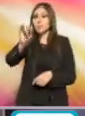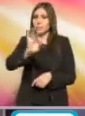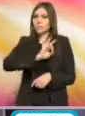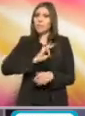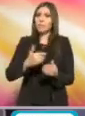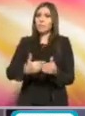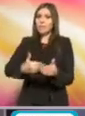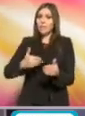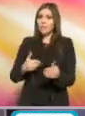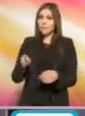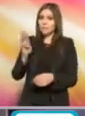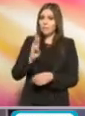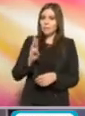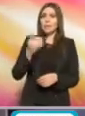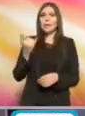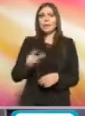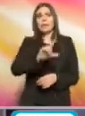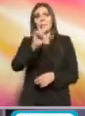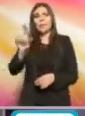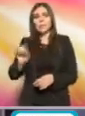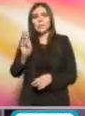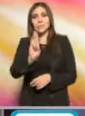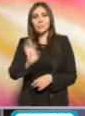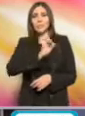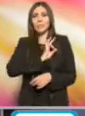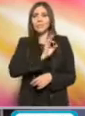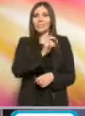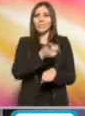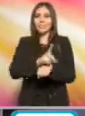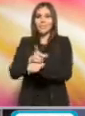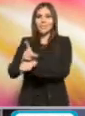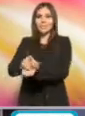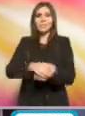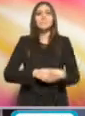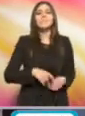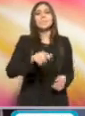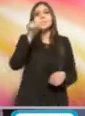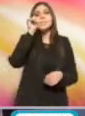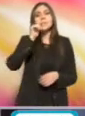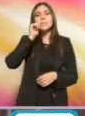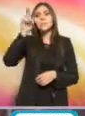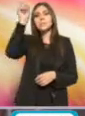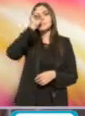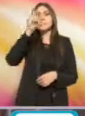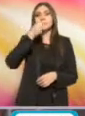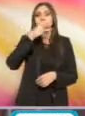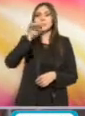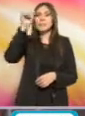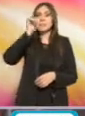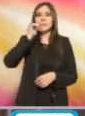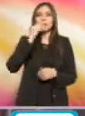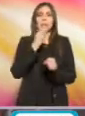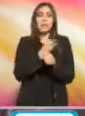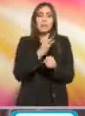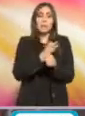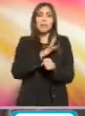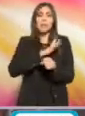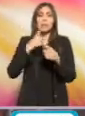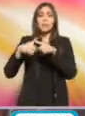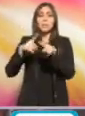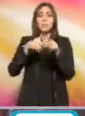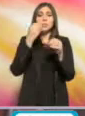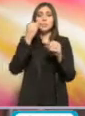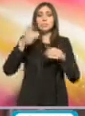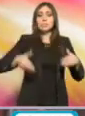del miércoles y después del miércoles. Está buenazo. Así es, ¿no? Y con buenas recomendaciones como siempre. Sí, hoy tenemos cosas